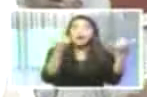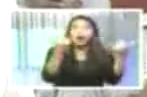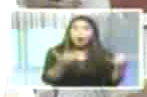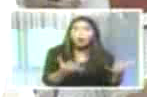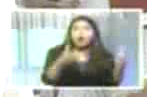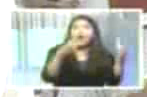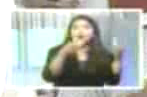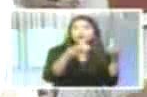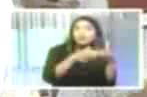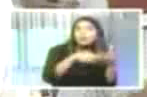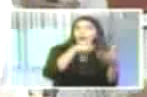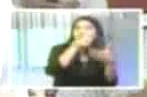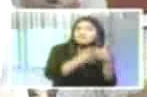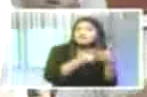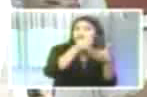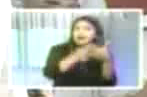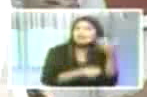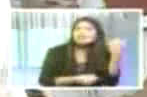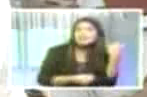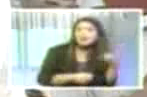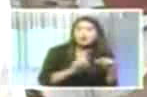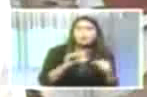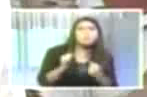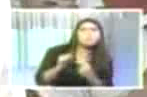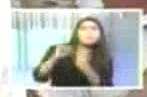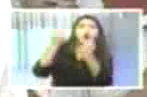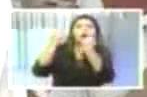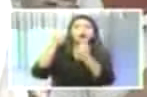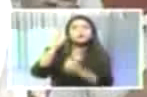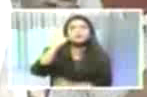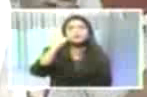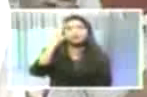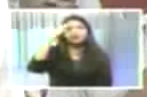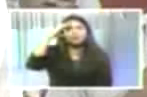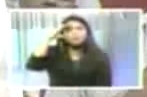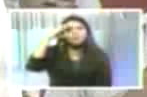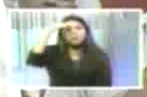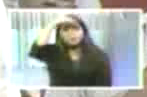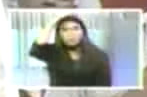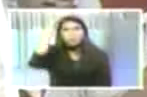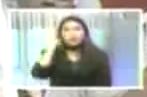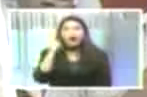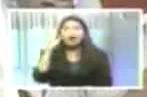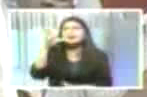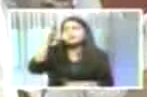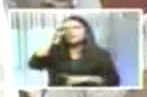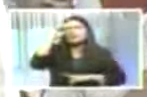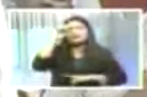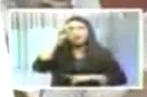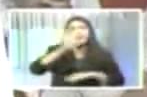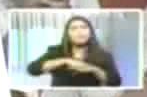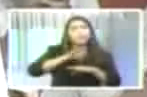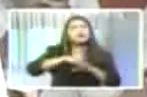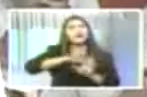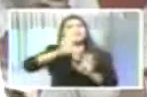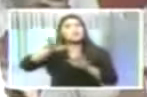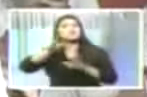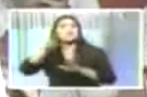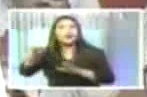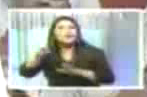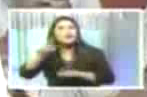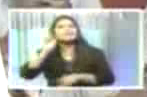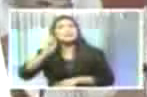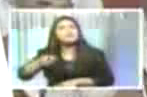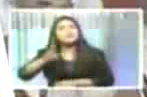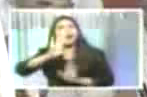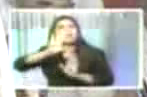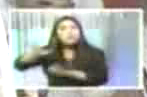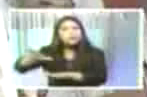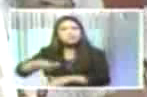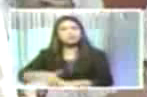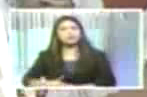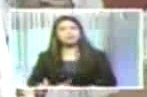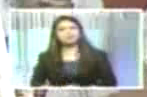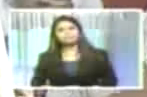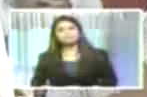y progresistas que se opusieron a Dilma están arrepentidos porque no apoyaron a Dilma cuando necesitaba ser